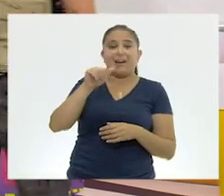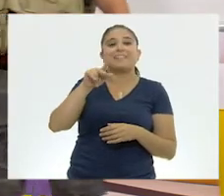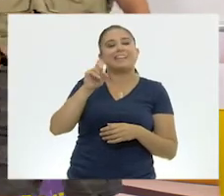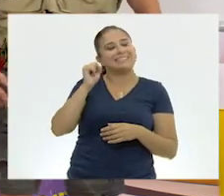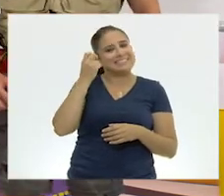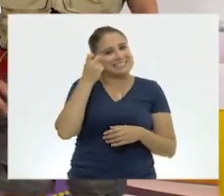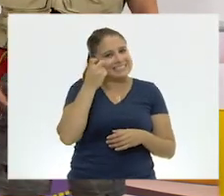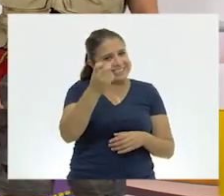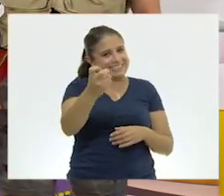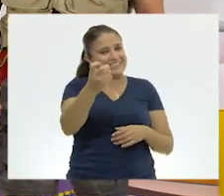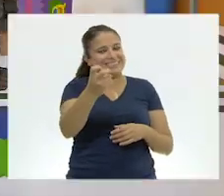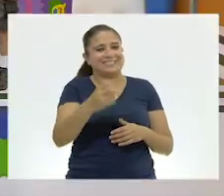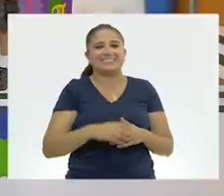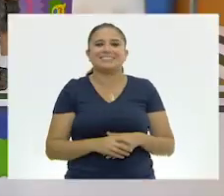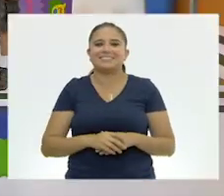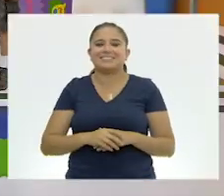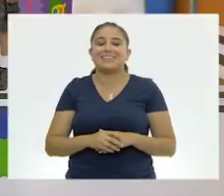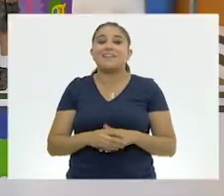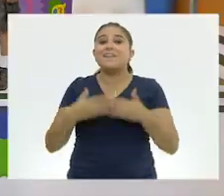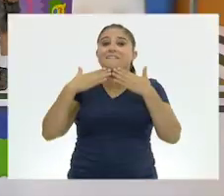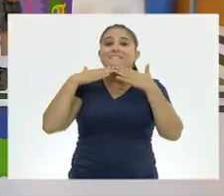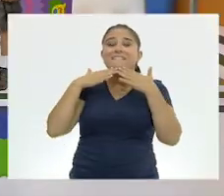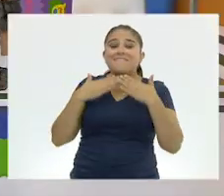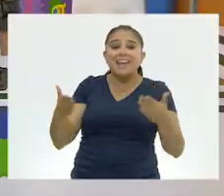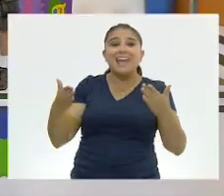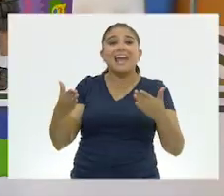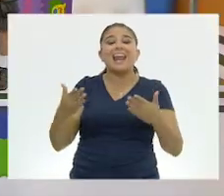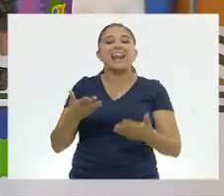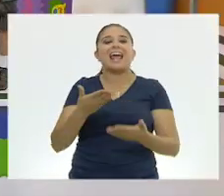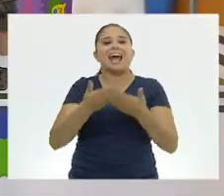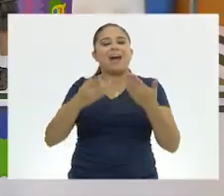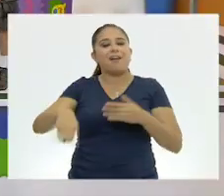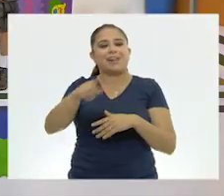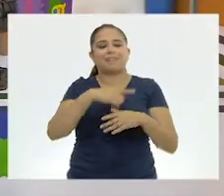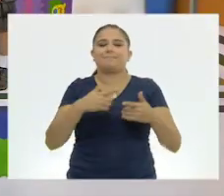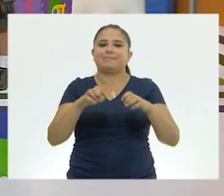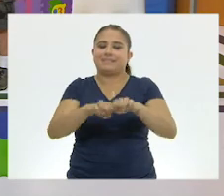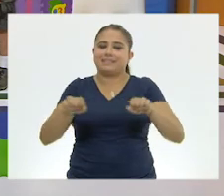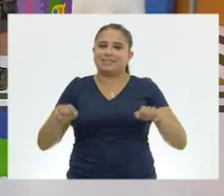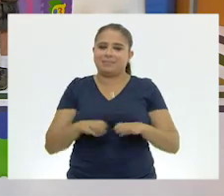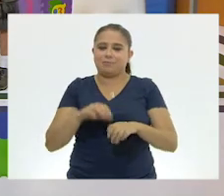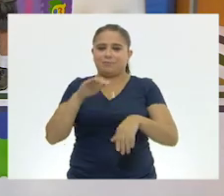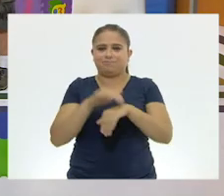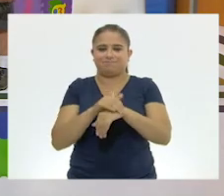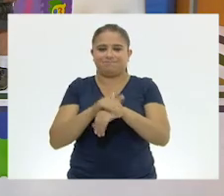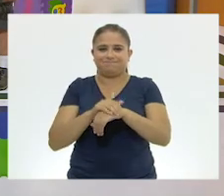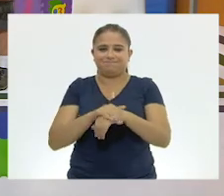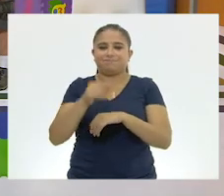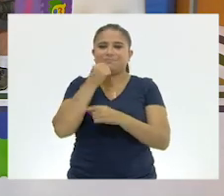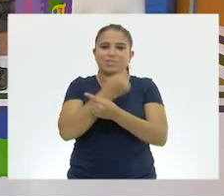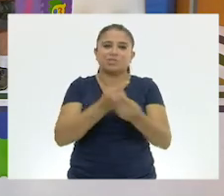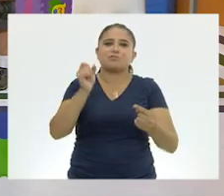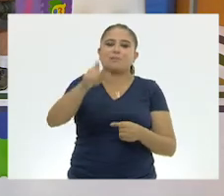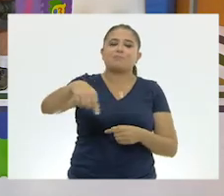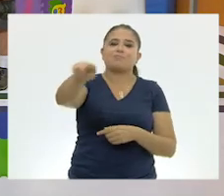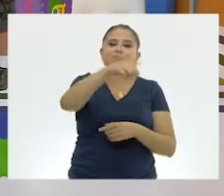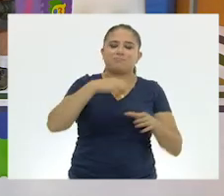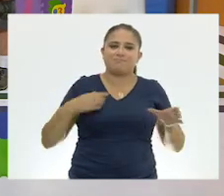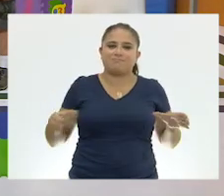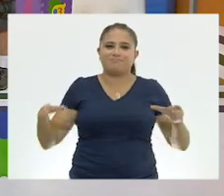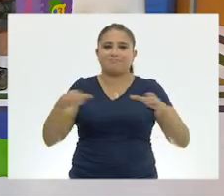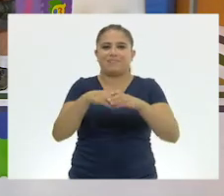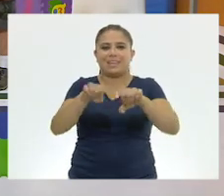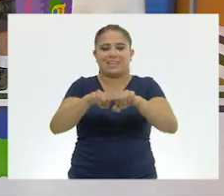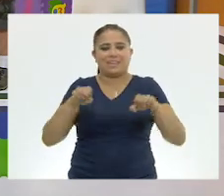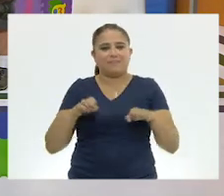es. ¡Muy bien! Entonces, ahora ya somos un gran equipo de amigos y amigas. Las niñas y los niños también forman parte de